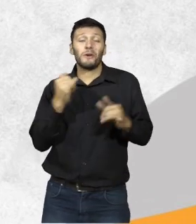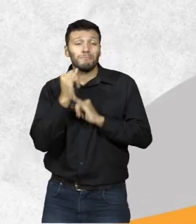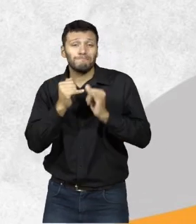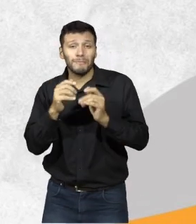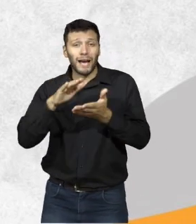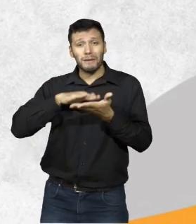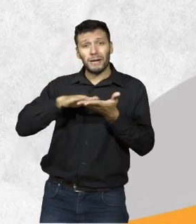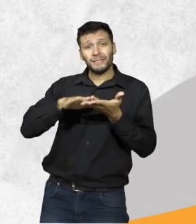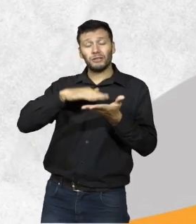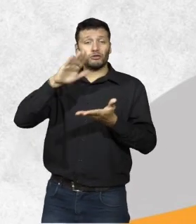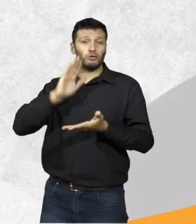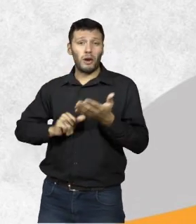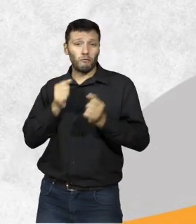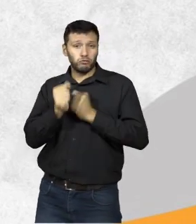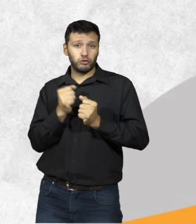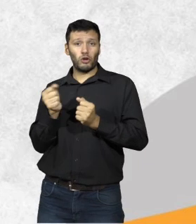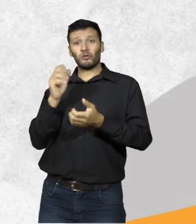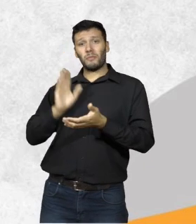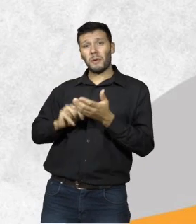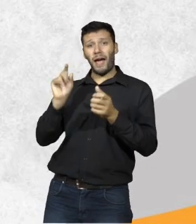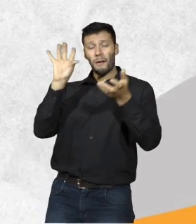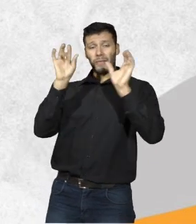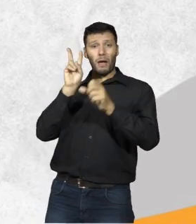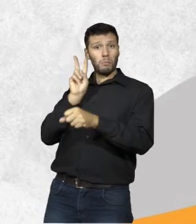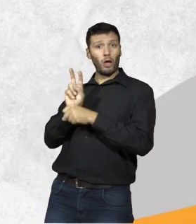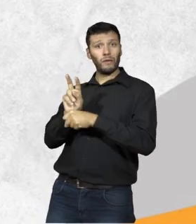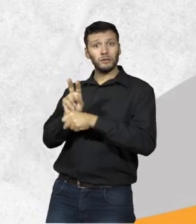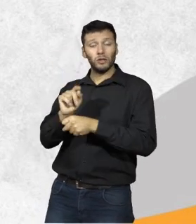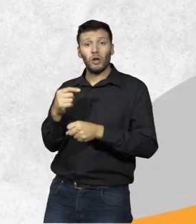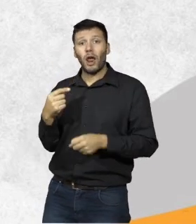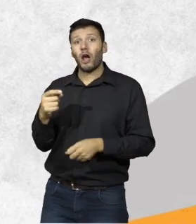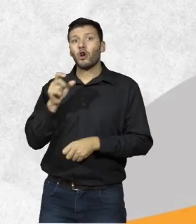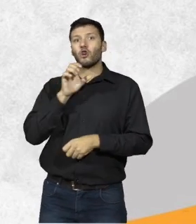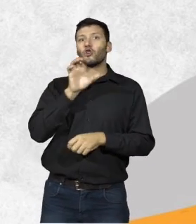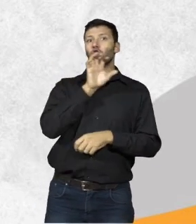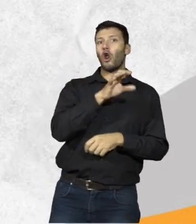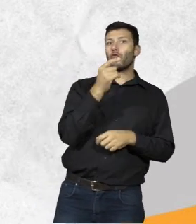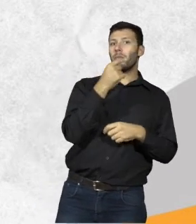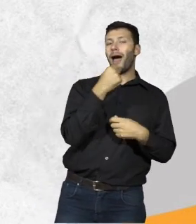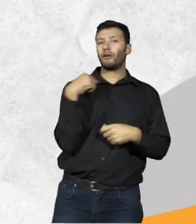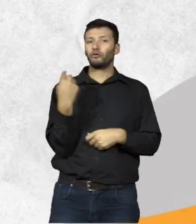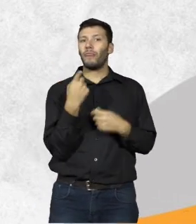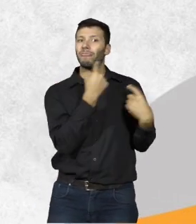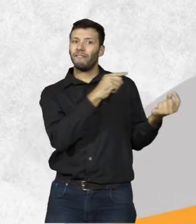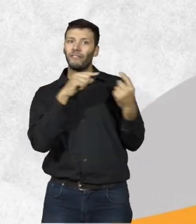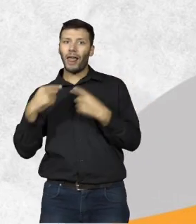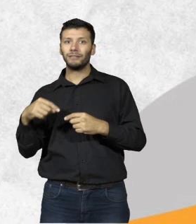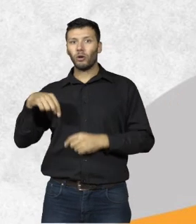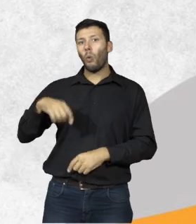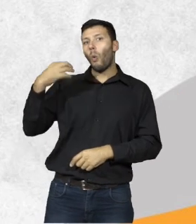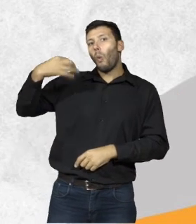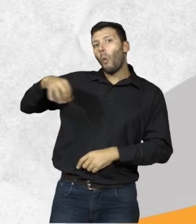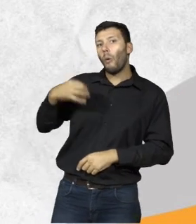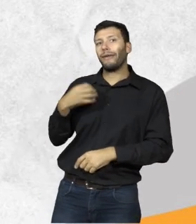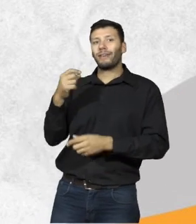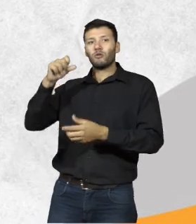la Dirección de Protección Ambiental. A diferencia de la ciudad de Córdoba, nosotros tenemos concentrado en una única dirección todo lo